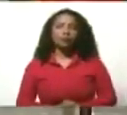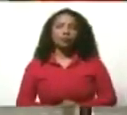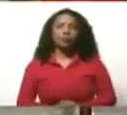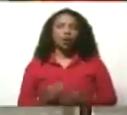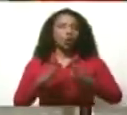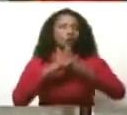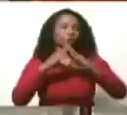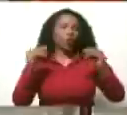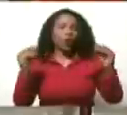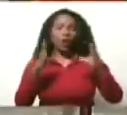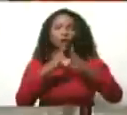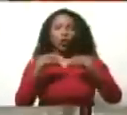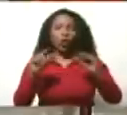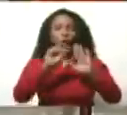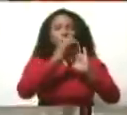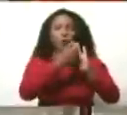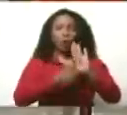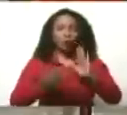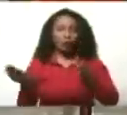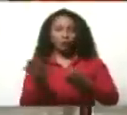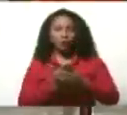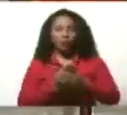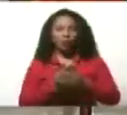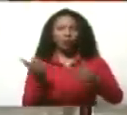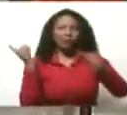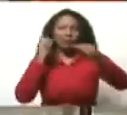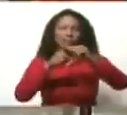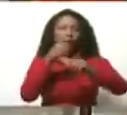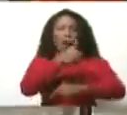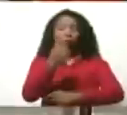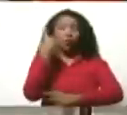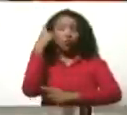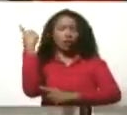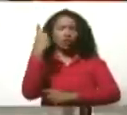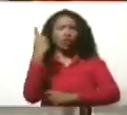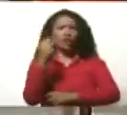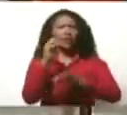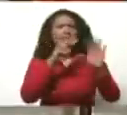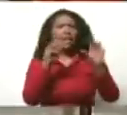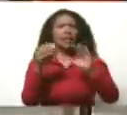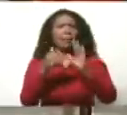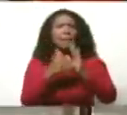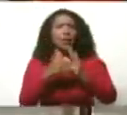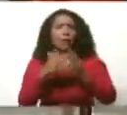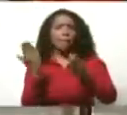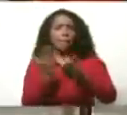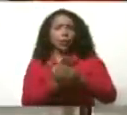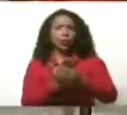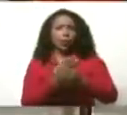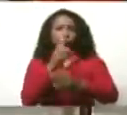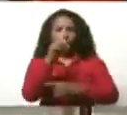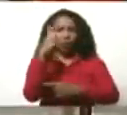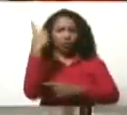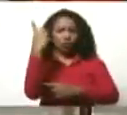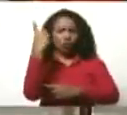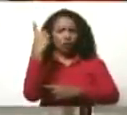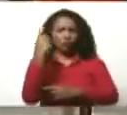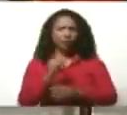Todas, si las sumamos todas, cada una, hay una sola que son 70.000 folios. Una sola,